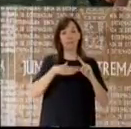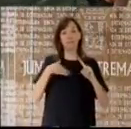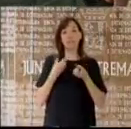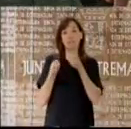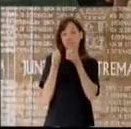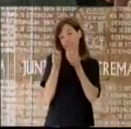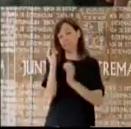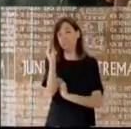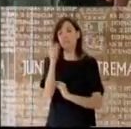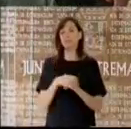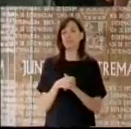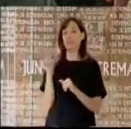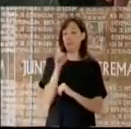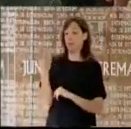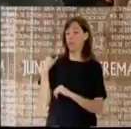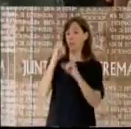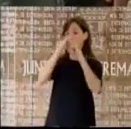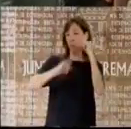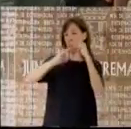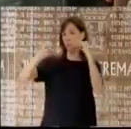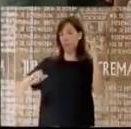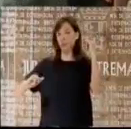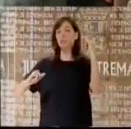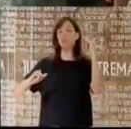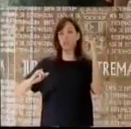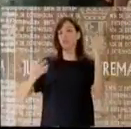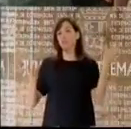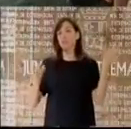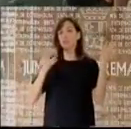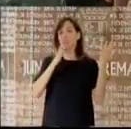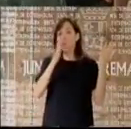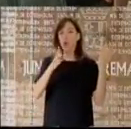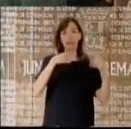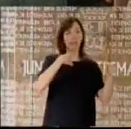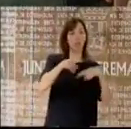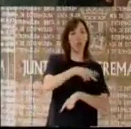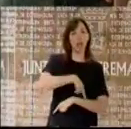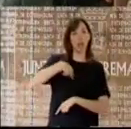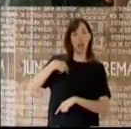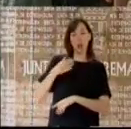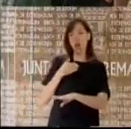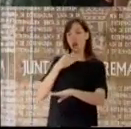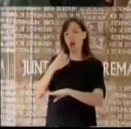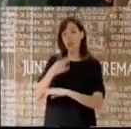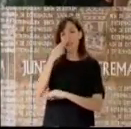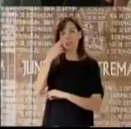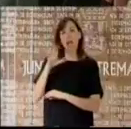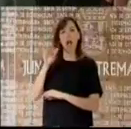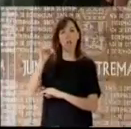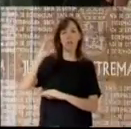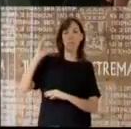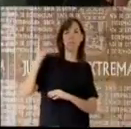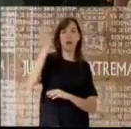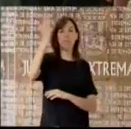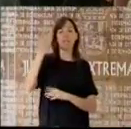el tema de las tormentas de la semana pasada, que fue el director general la semana pasada a visitar alguna de las fincas afectadas, un poco